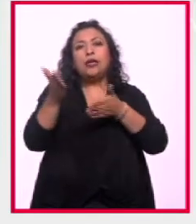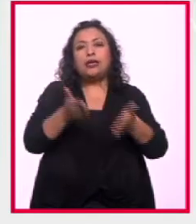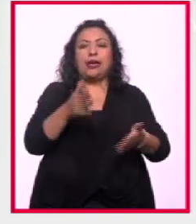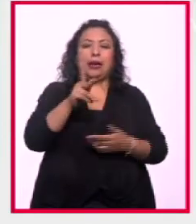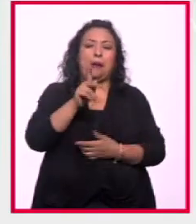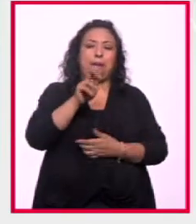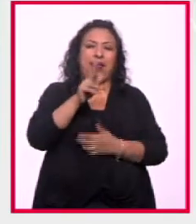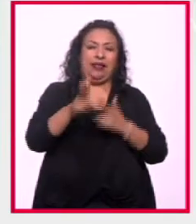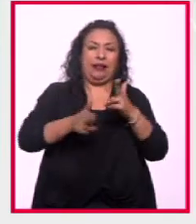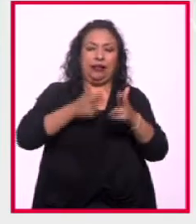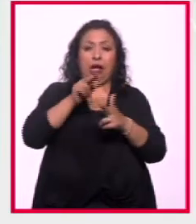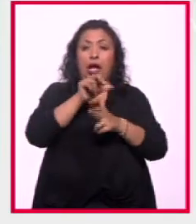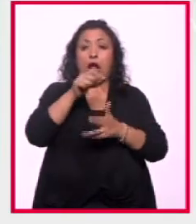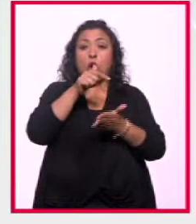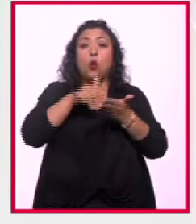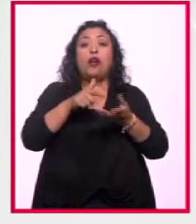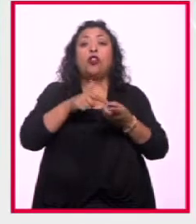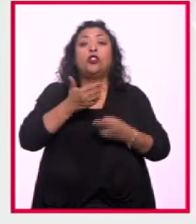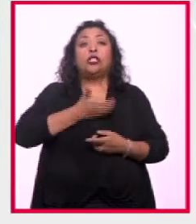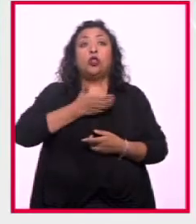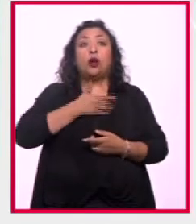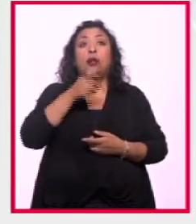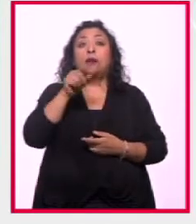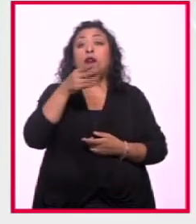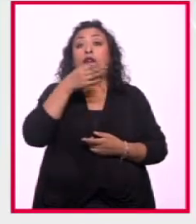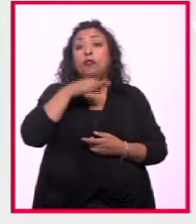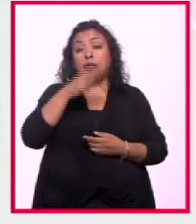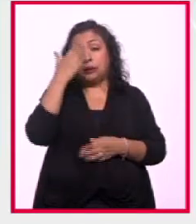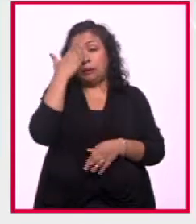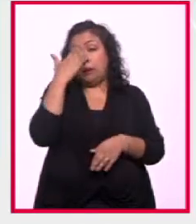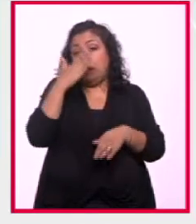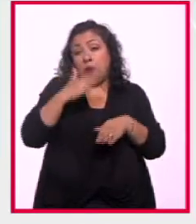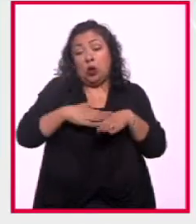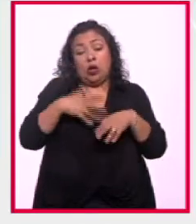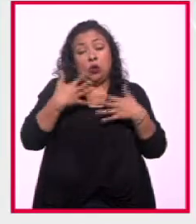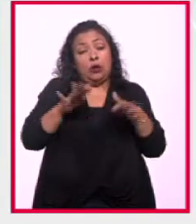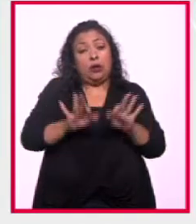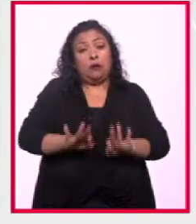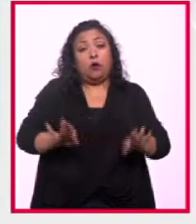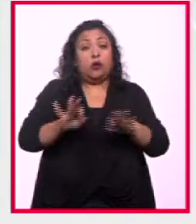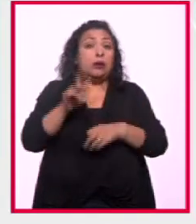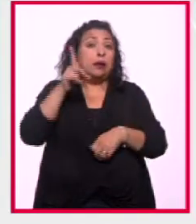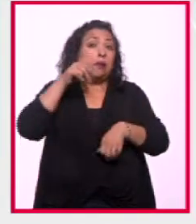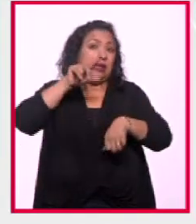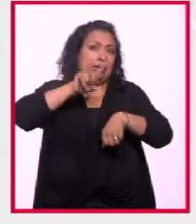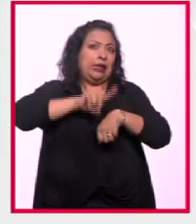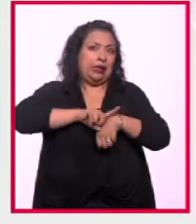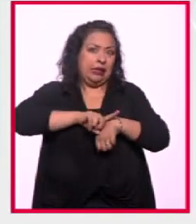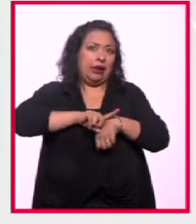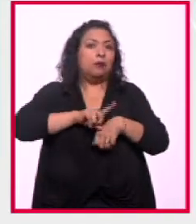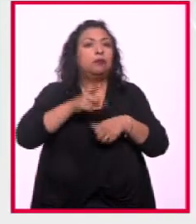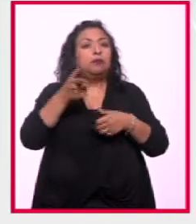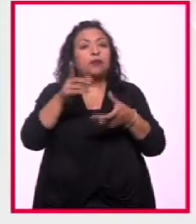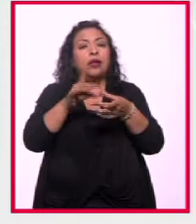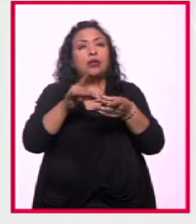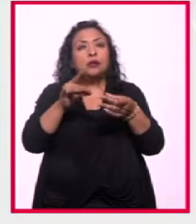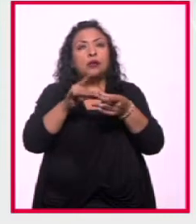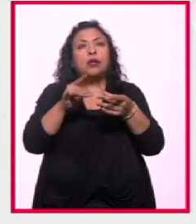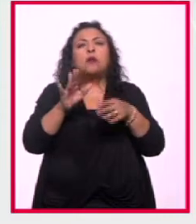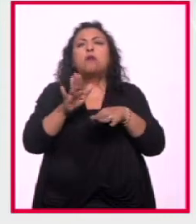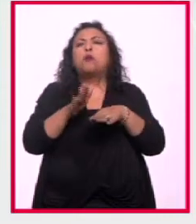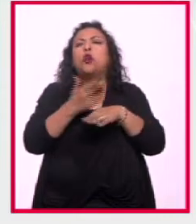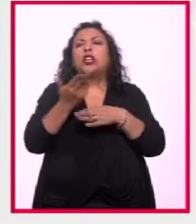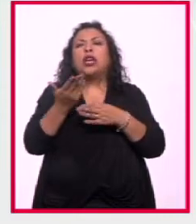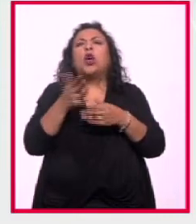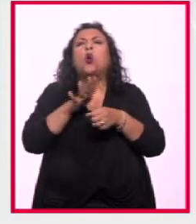en la plaza de la constitución pero hay una fiesta es una conmemoración por todo lo alto el día de mañana y vamos a platicar por